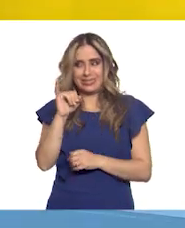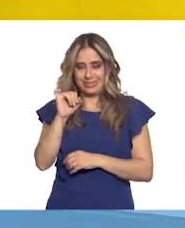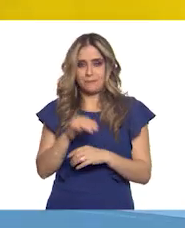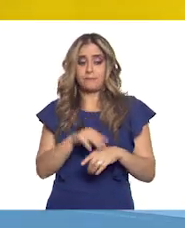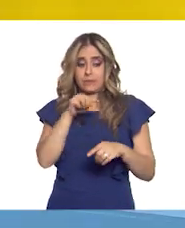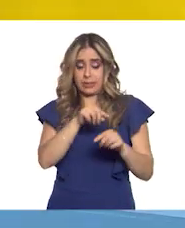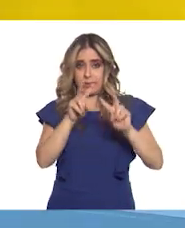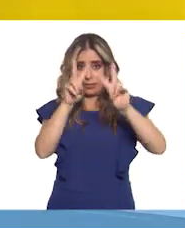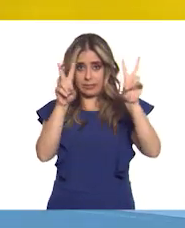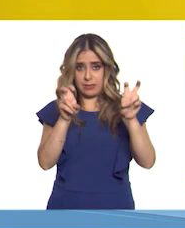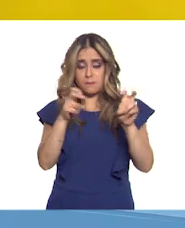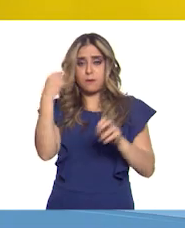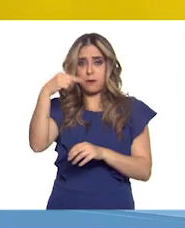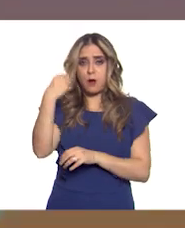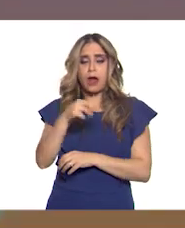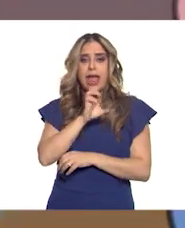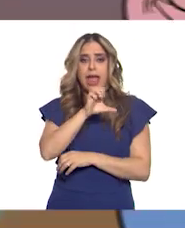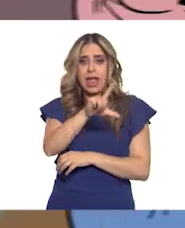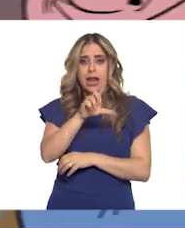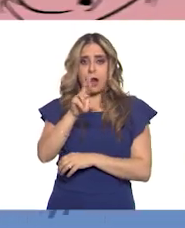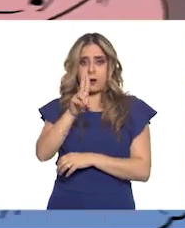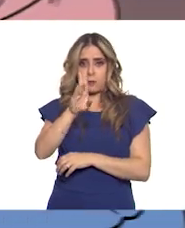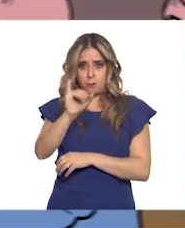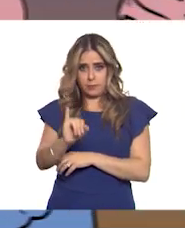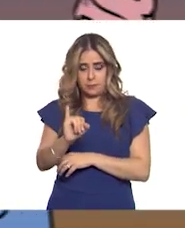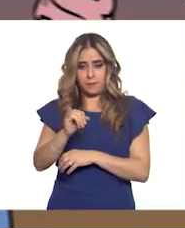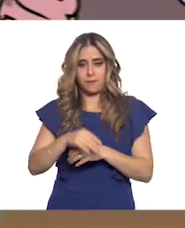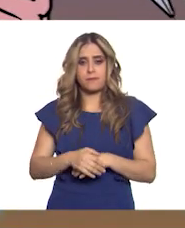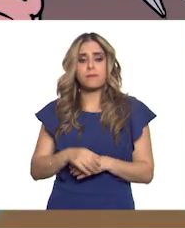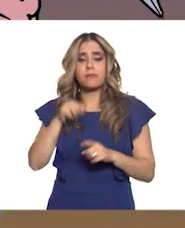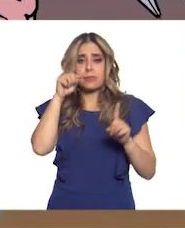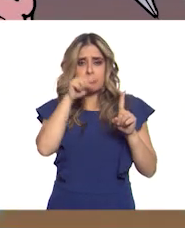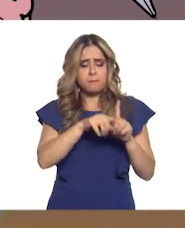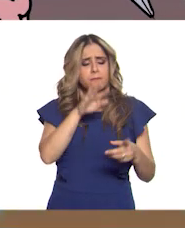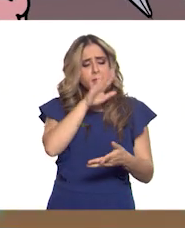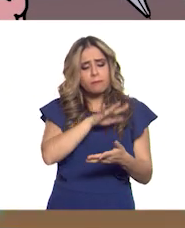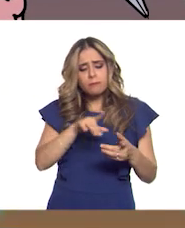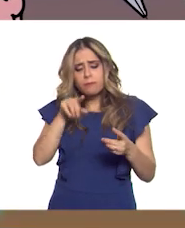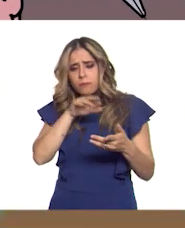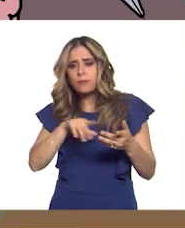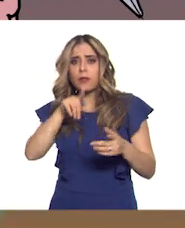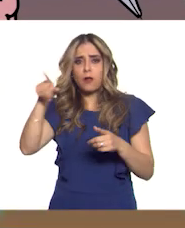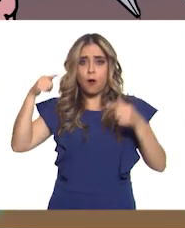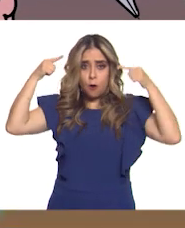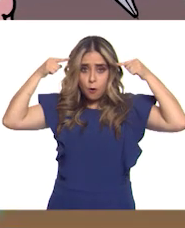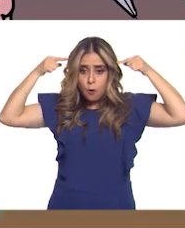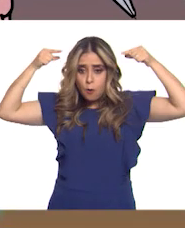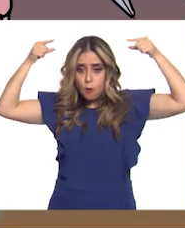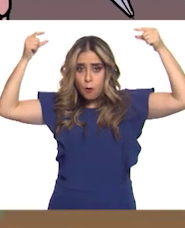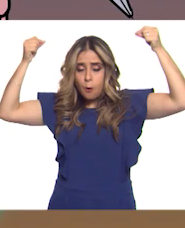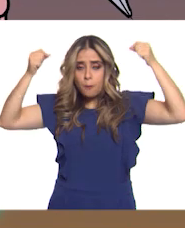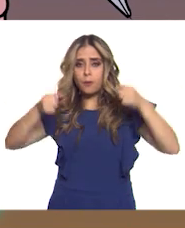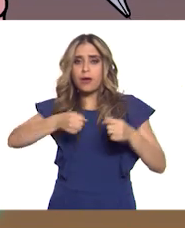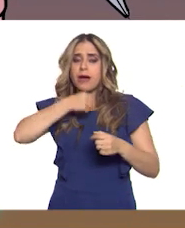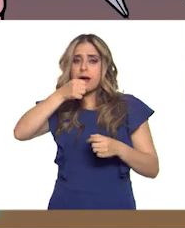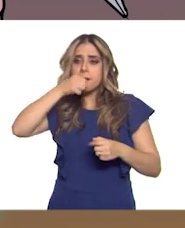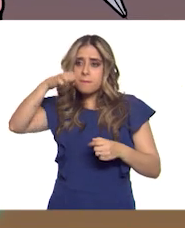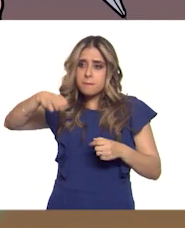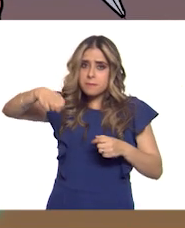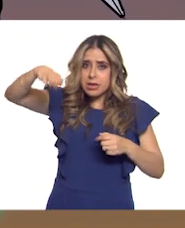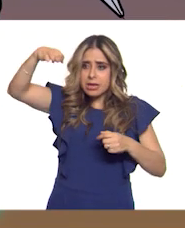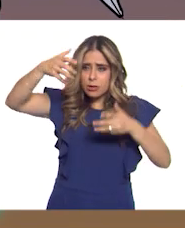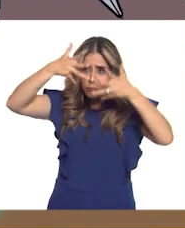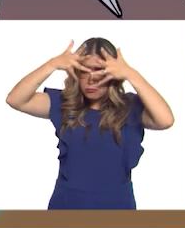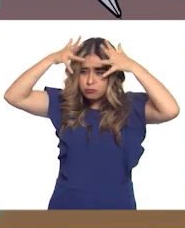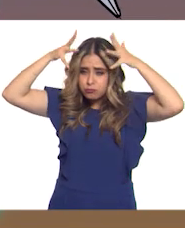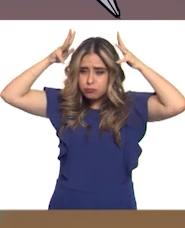se titula El Rubí. Puck sonreía curioso. Todos los gnomos rodearon al anciano, cuyas canas palidecían